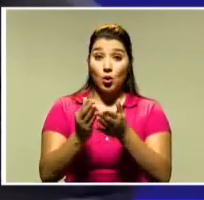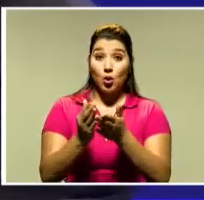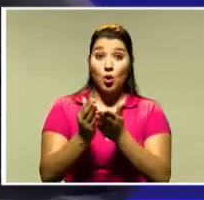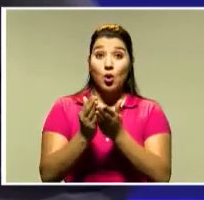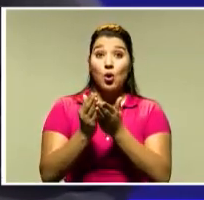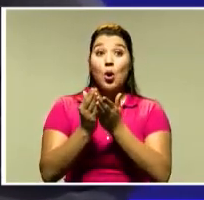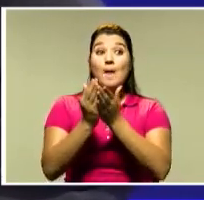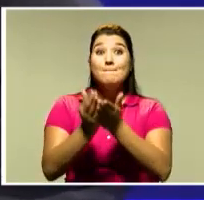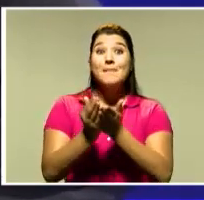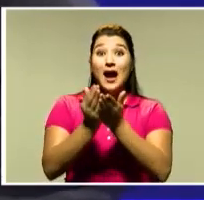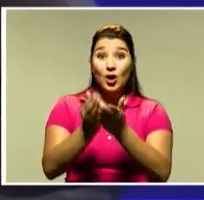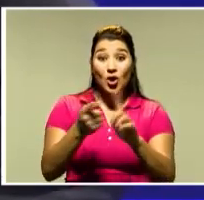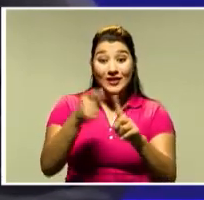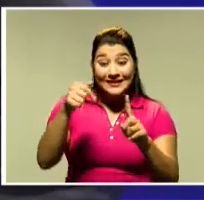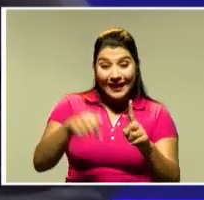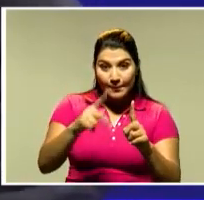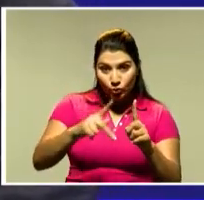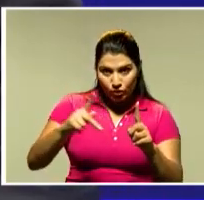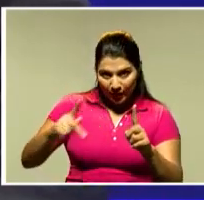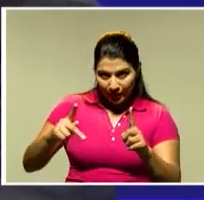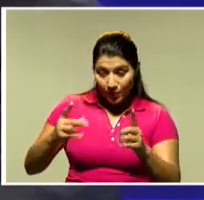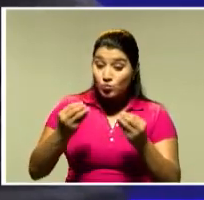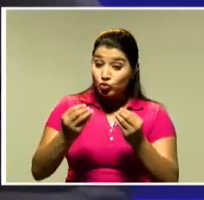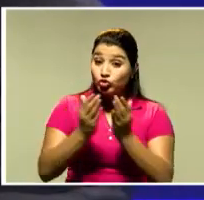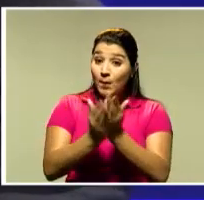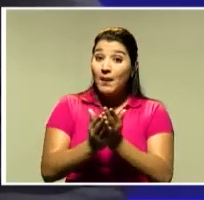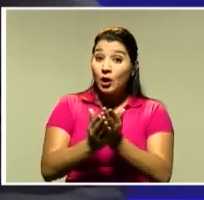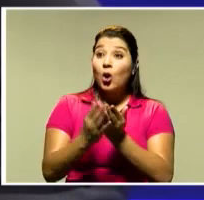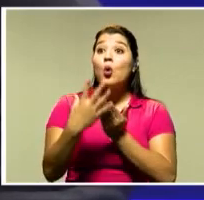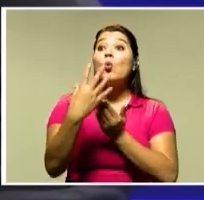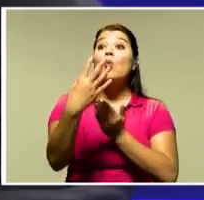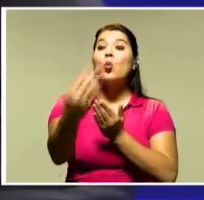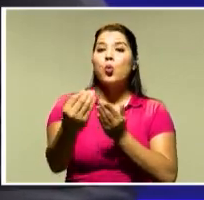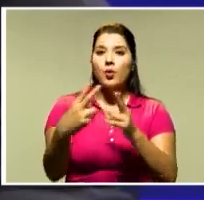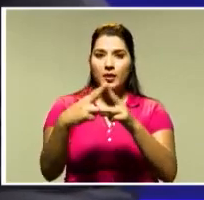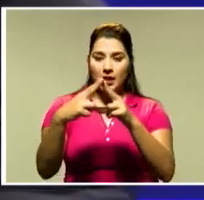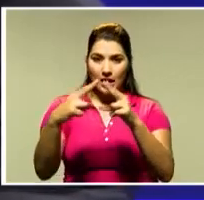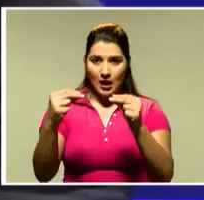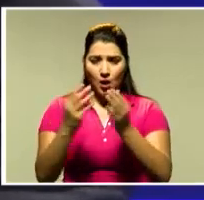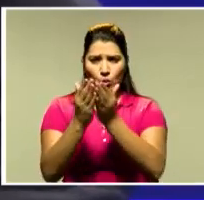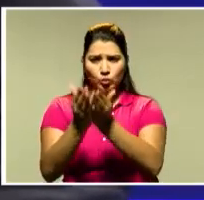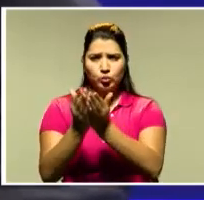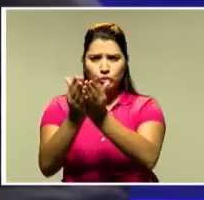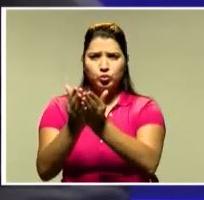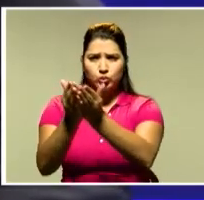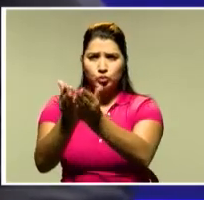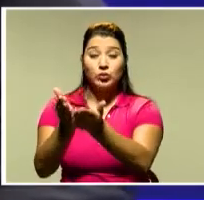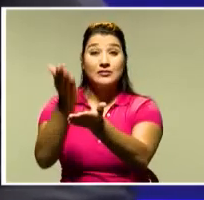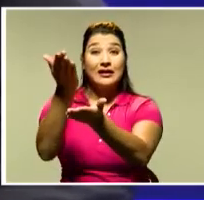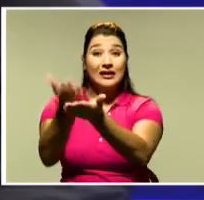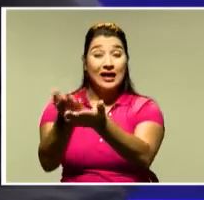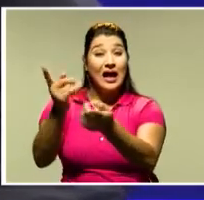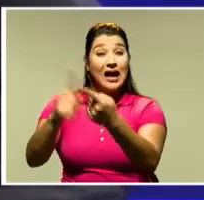puntarenenses que han tenido que emigrar a Nicaragua. Allá lo hacen con las viejas técnicas